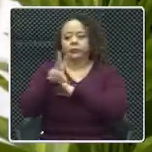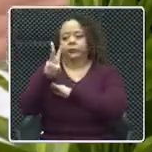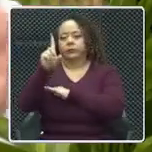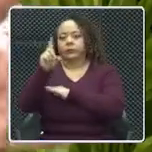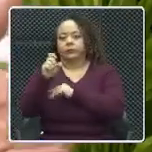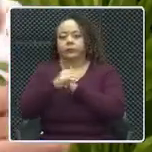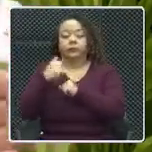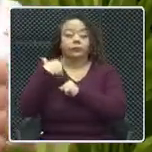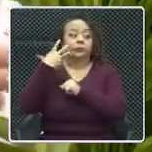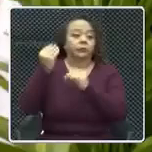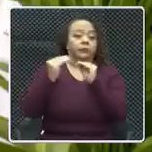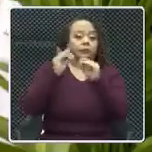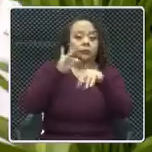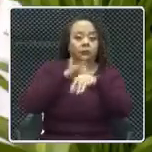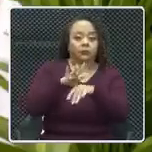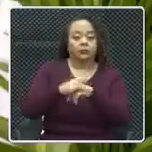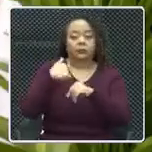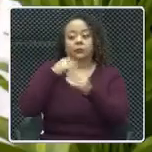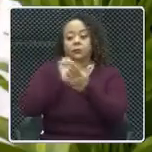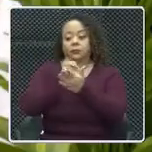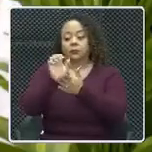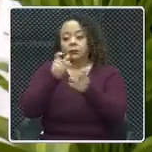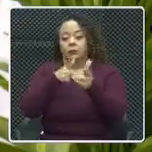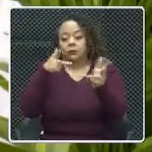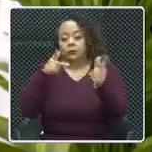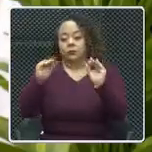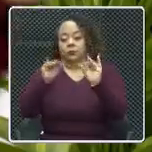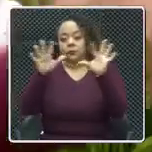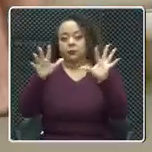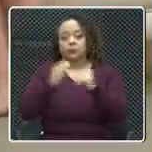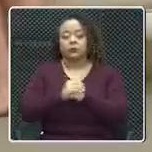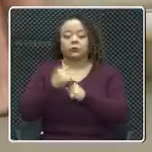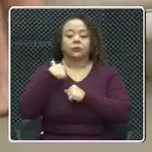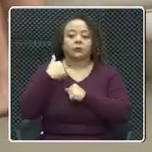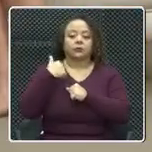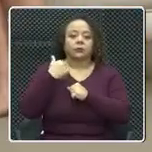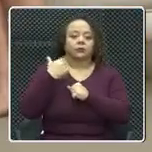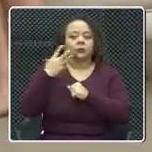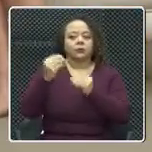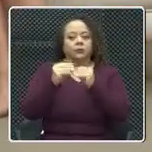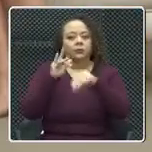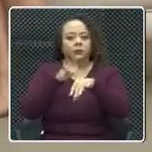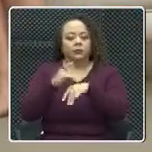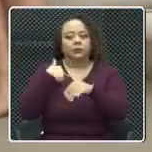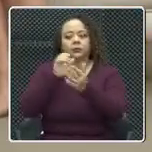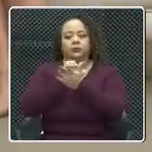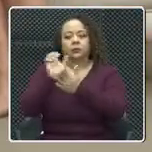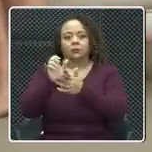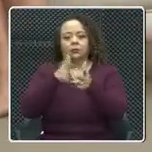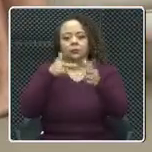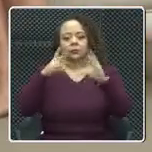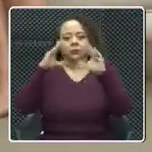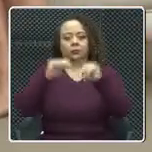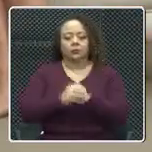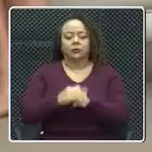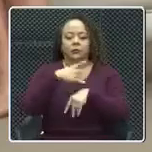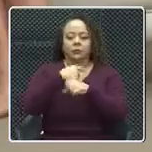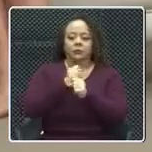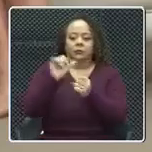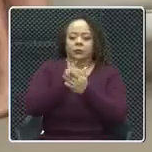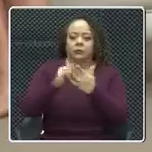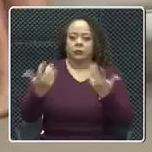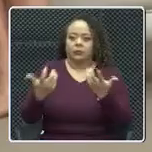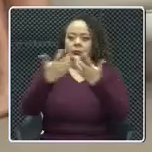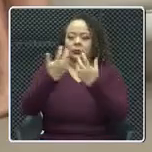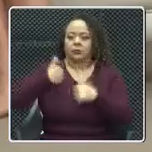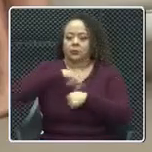6:30, salgo más temprano, me evito la presa de la mañana, salgo más temprano, me evito la presa de la tarde. Y vamos haciendo como este acople